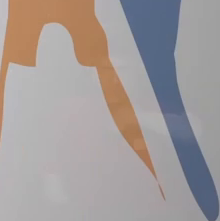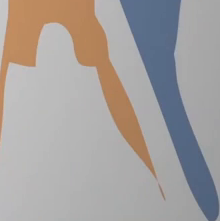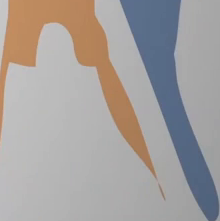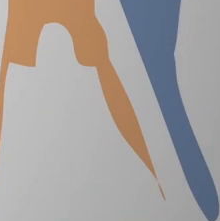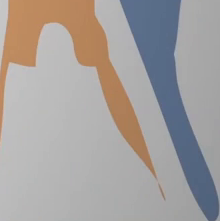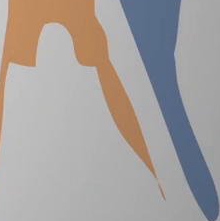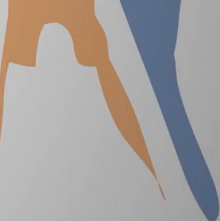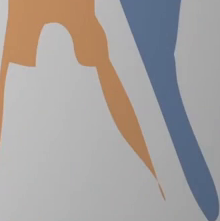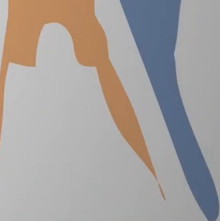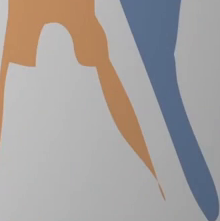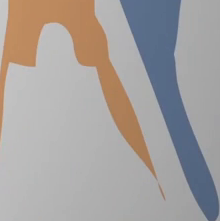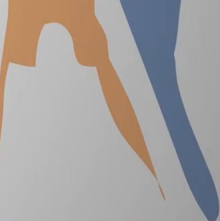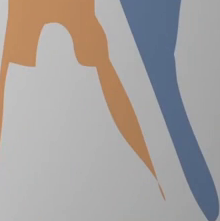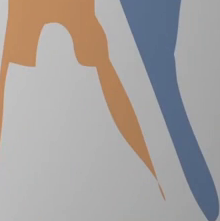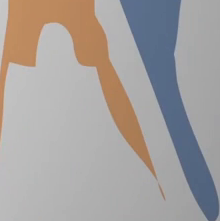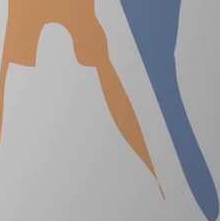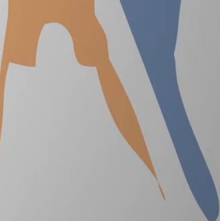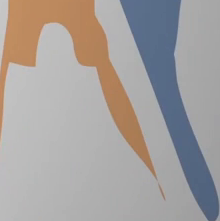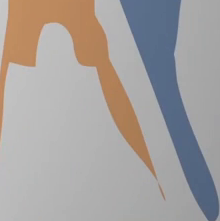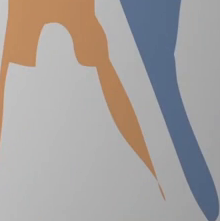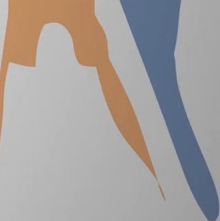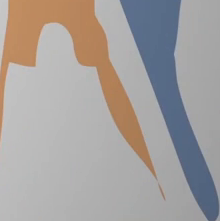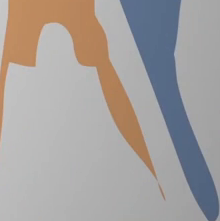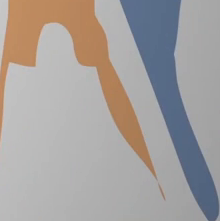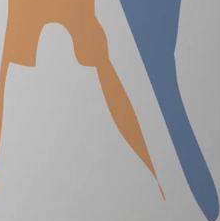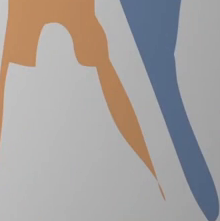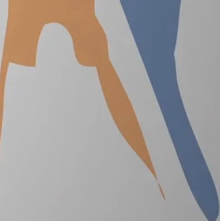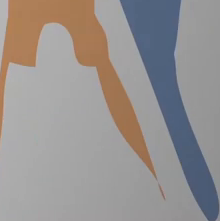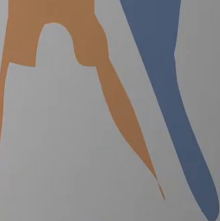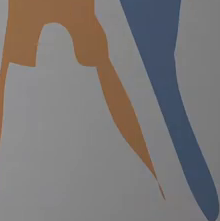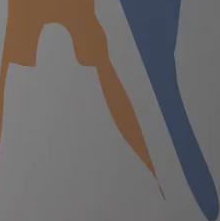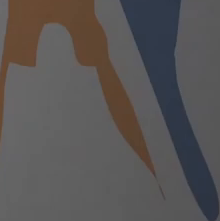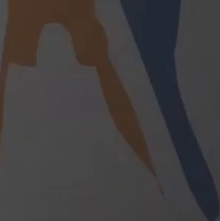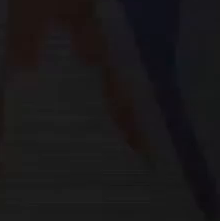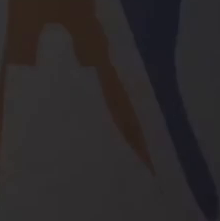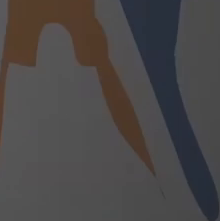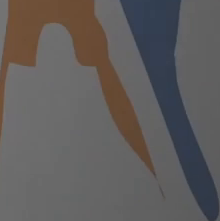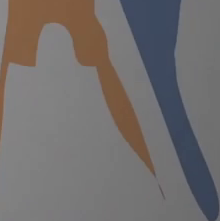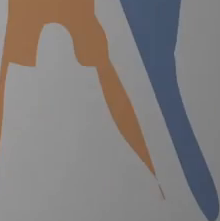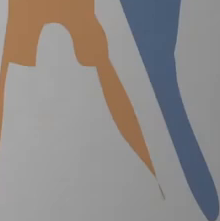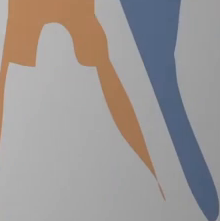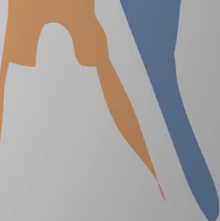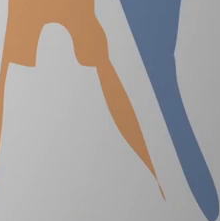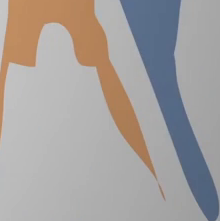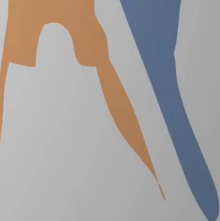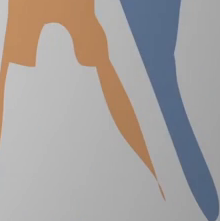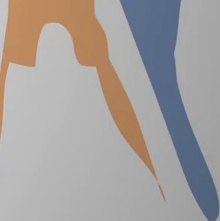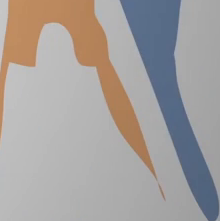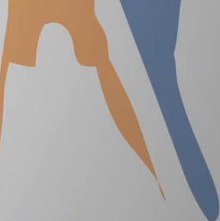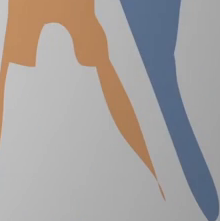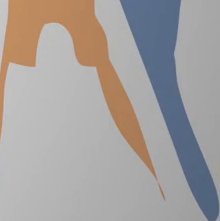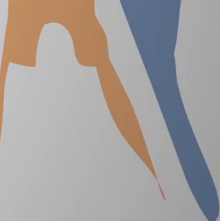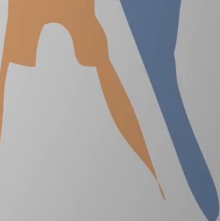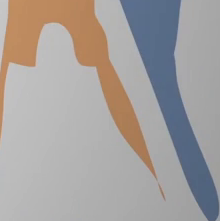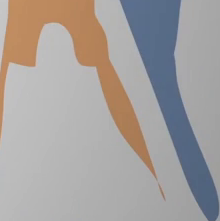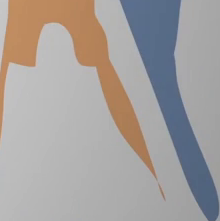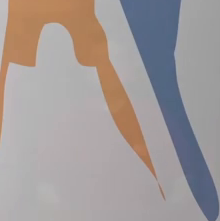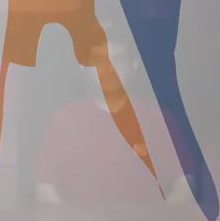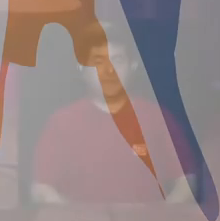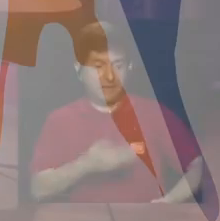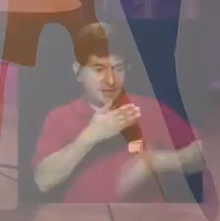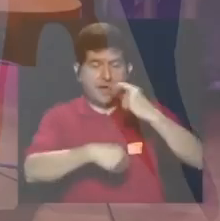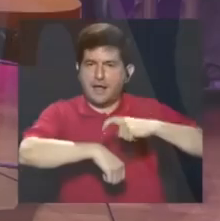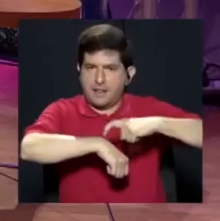la segunda pausa de nuestro programa de Palabra de Mujer. Me decía usted ahora hace